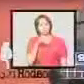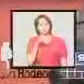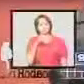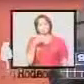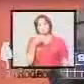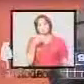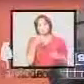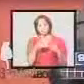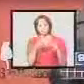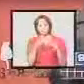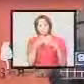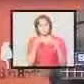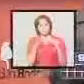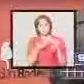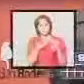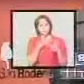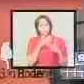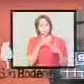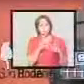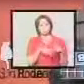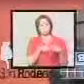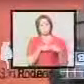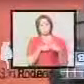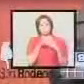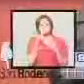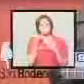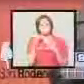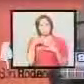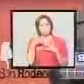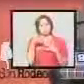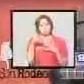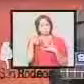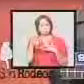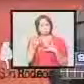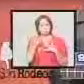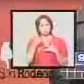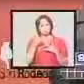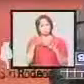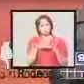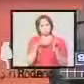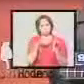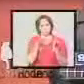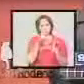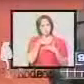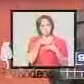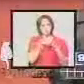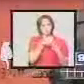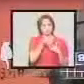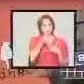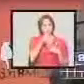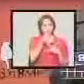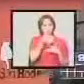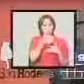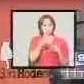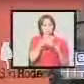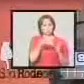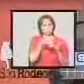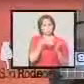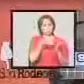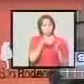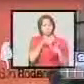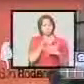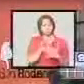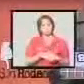venden y le dijeron que no pueden prestarle porque tiene sus 10 millones, que primero tiene que pagar sus 10 millones y después le hacen el préstamo de la